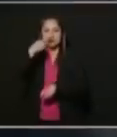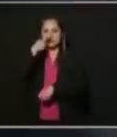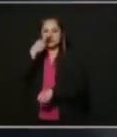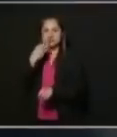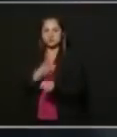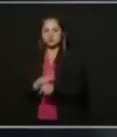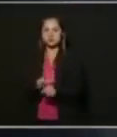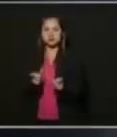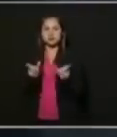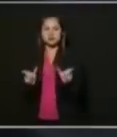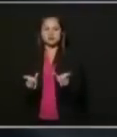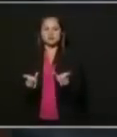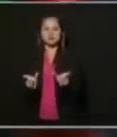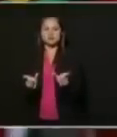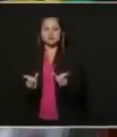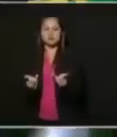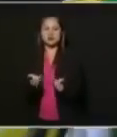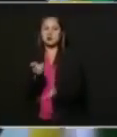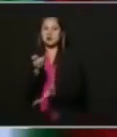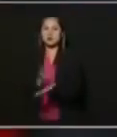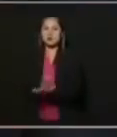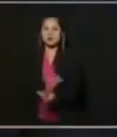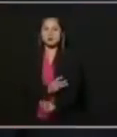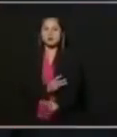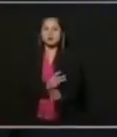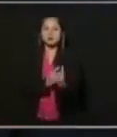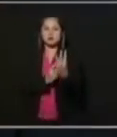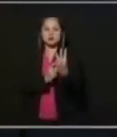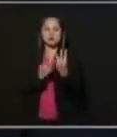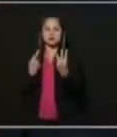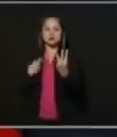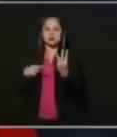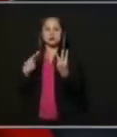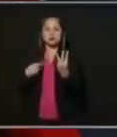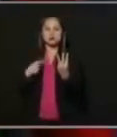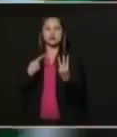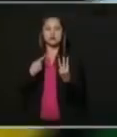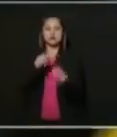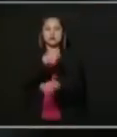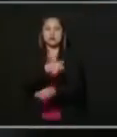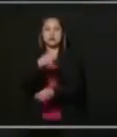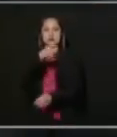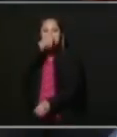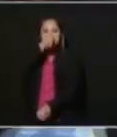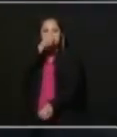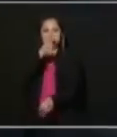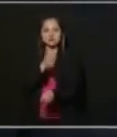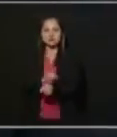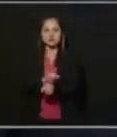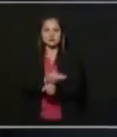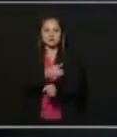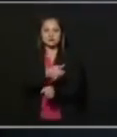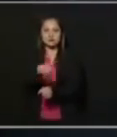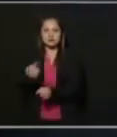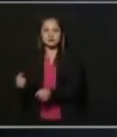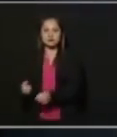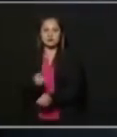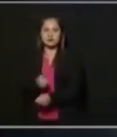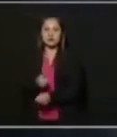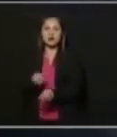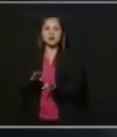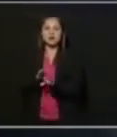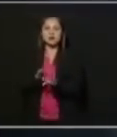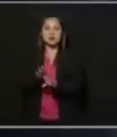habrá 3 asesores por secretaría. No habrá atención médica